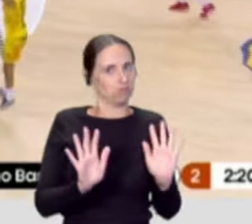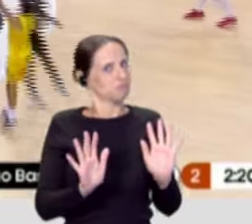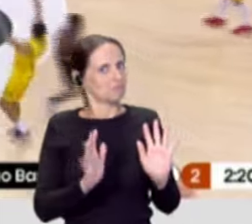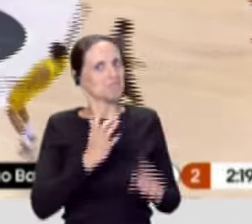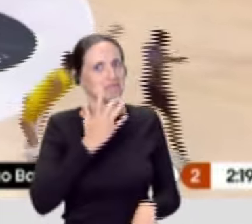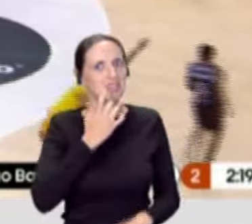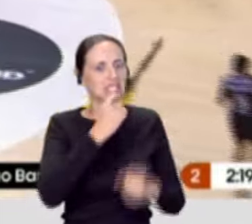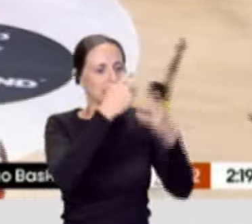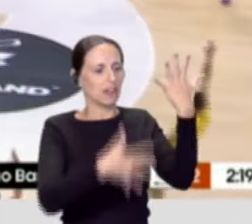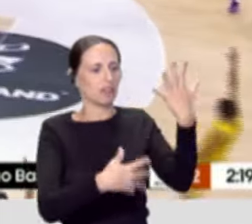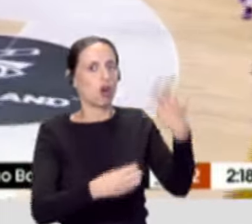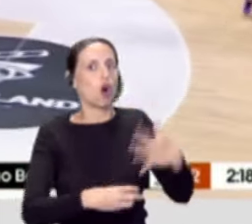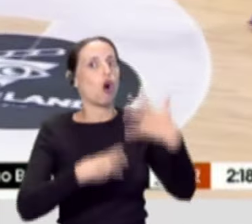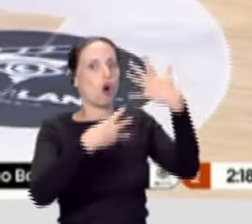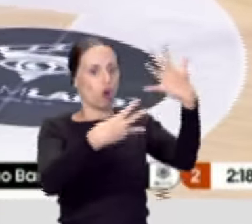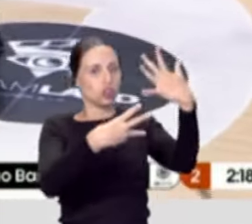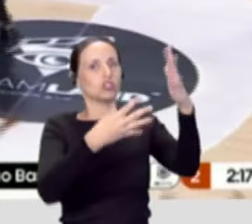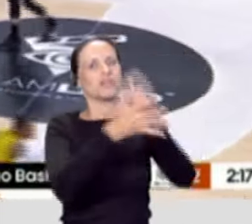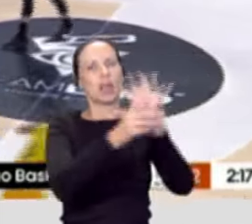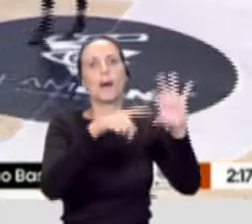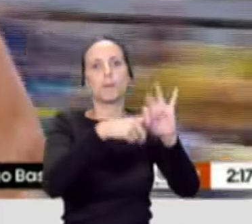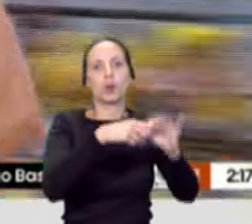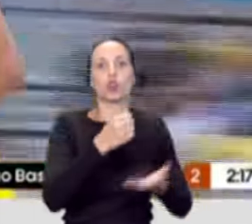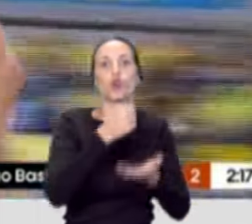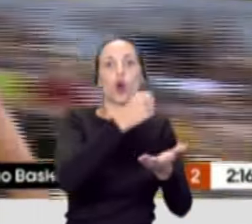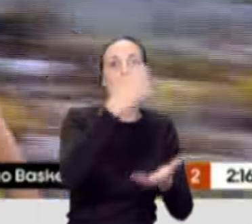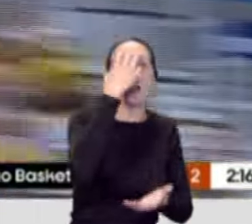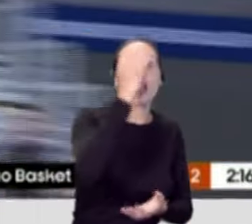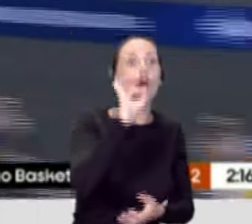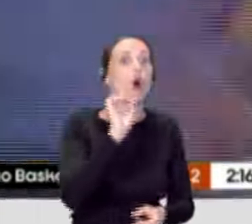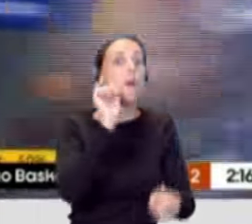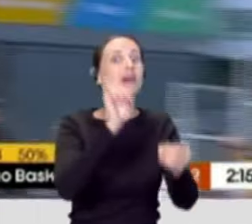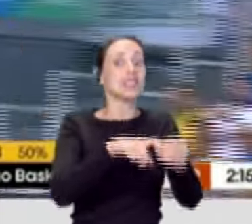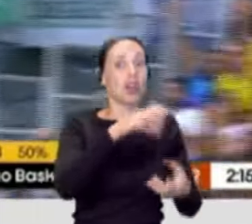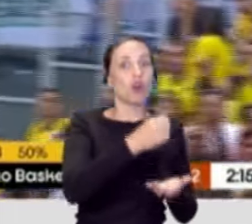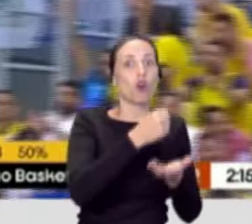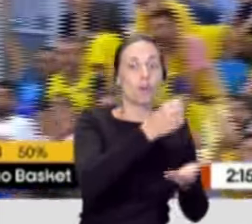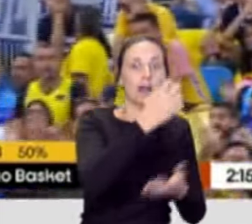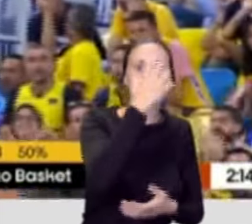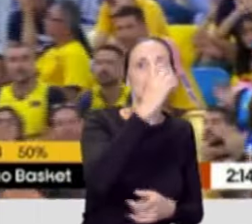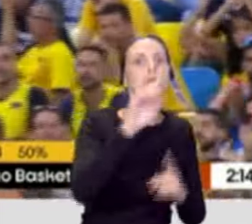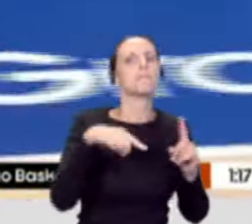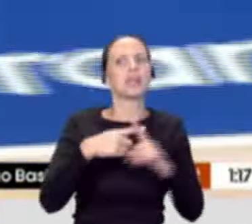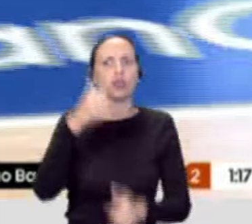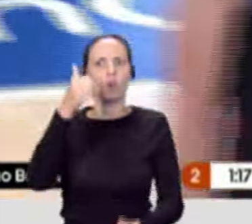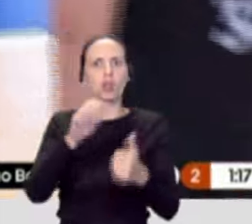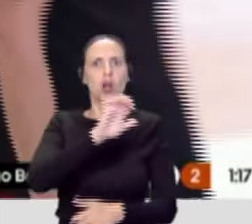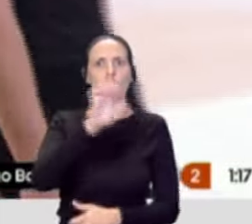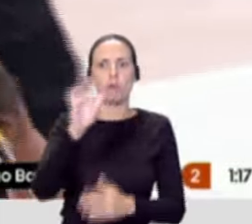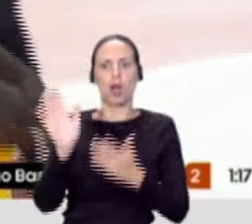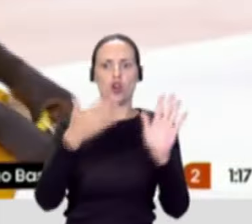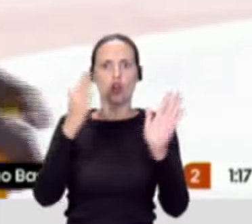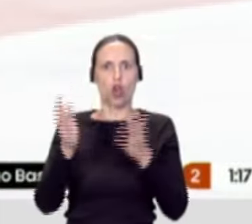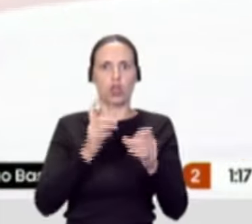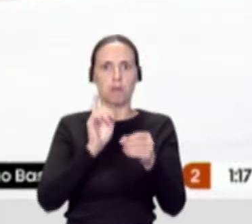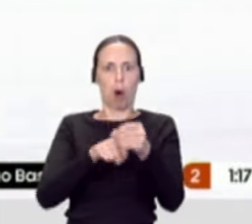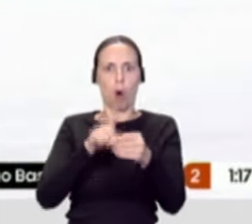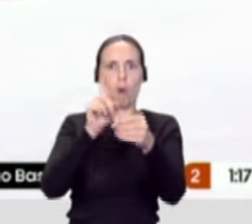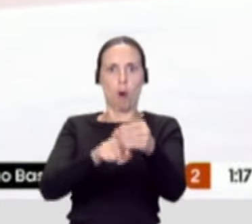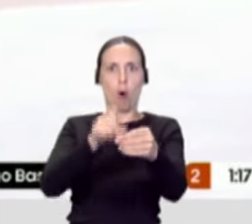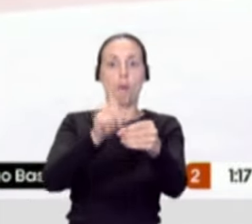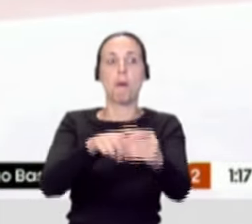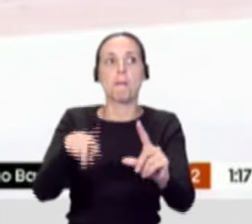estar en puestos de Copa del Rey, estar otra vez en Copa del Rey, estar en competiciones europeas avanzando rondas y estar en un nivel parecido al